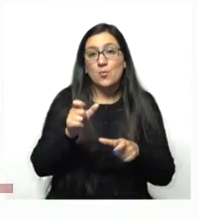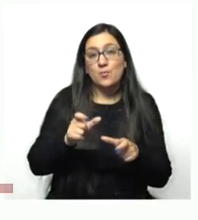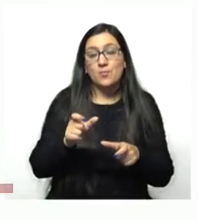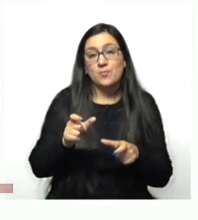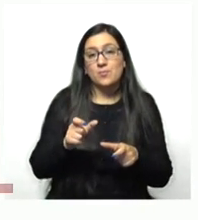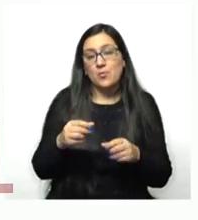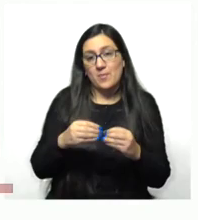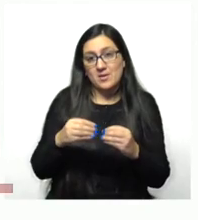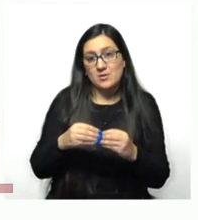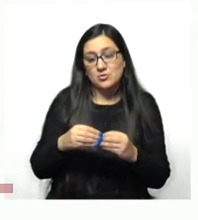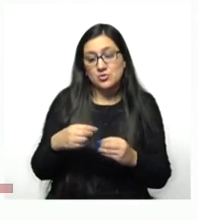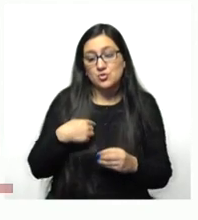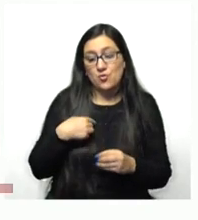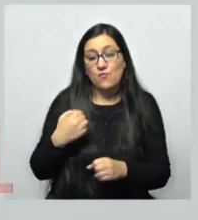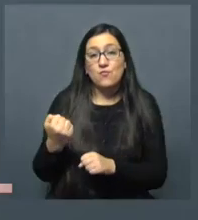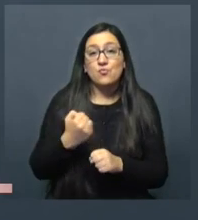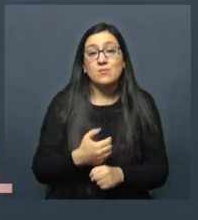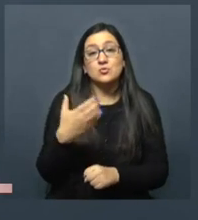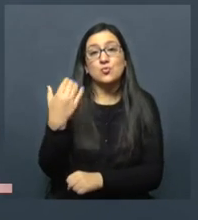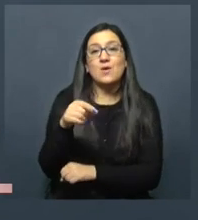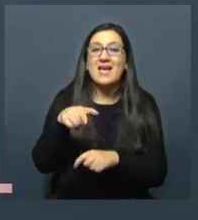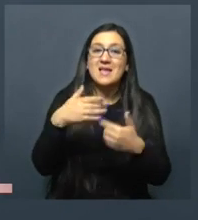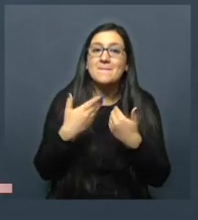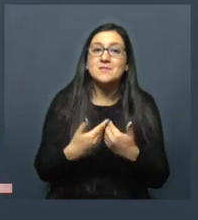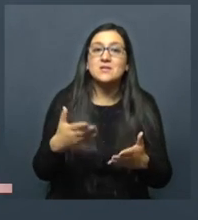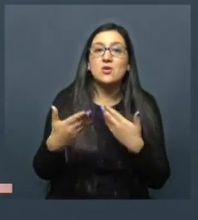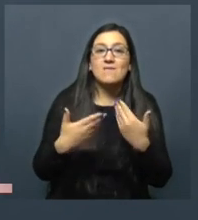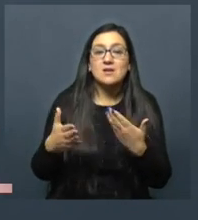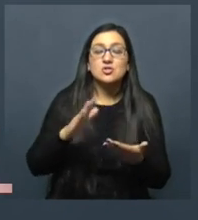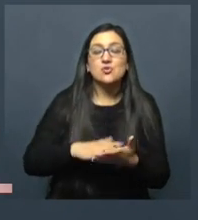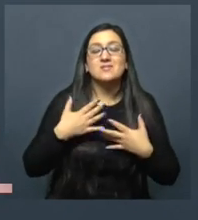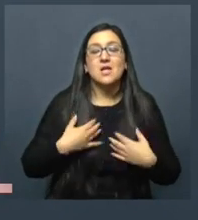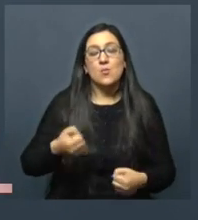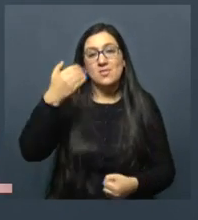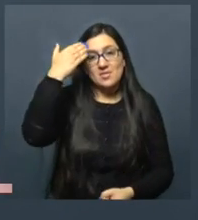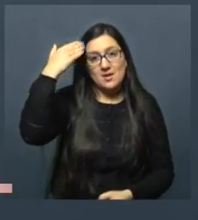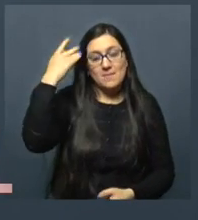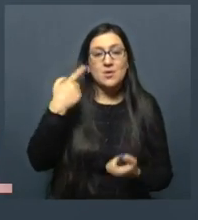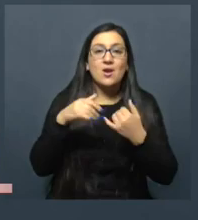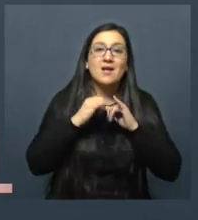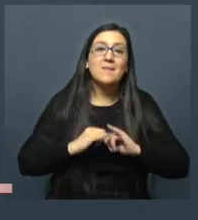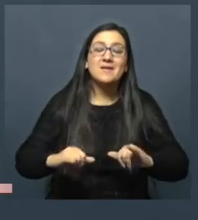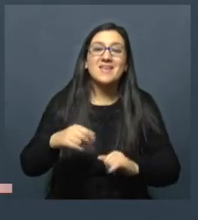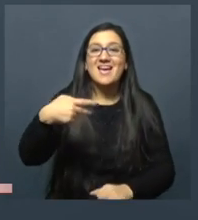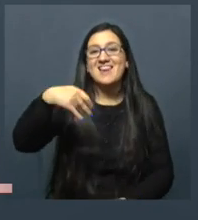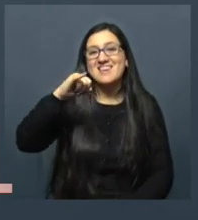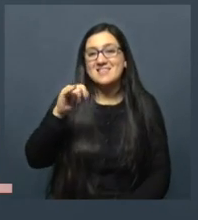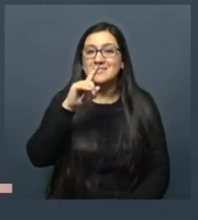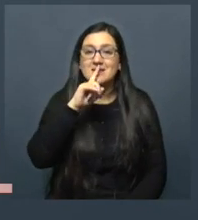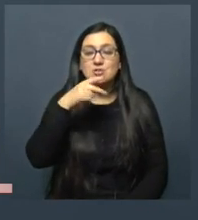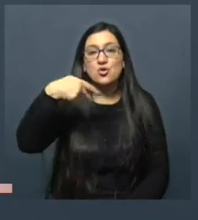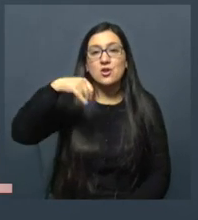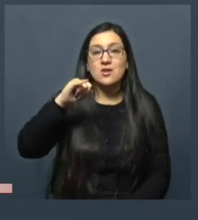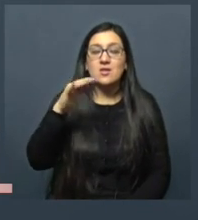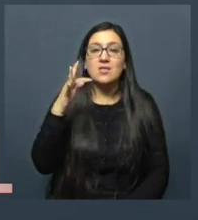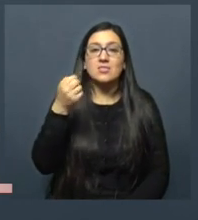un club Vitalmente, y ahí fue cuando se empezó a hablar un poco de salud mental, pero realmente la campaña Ni Silencio Ni Tabú ha ayudado